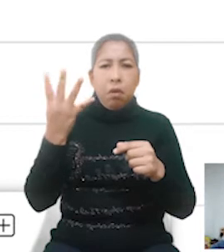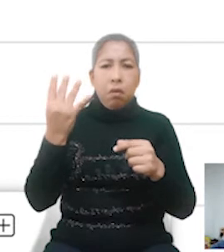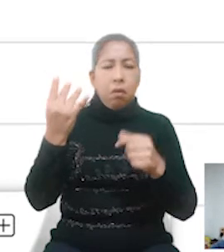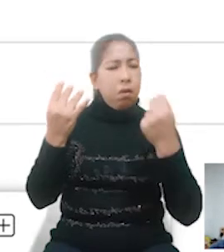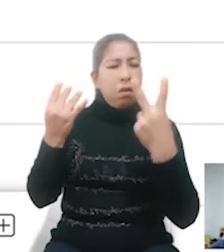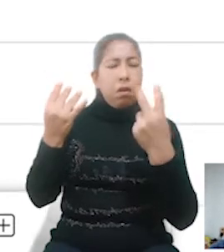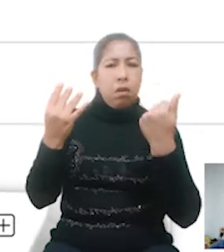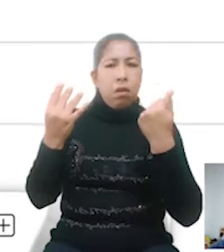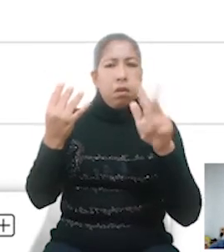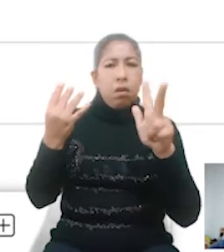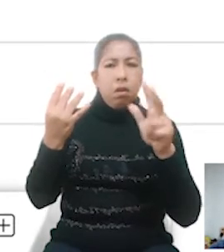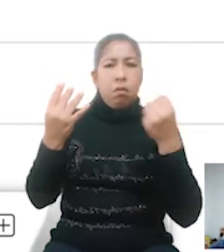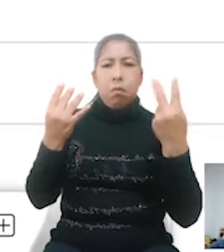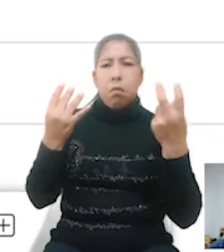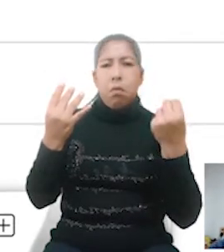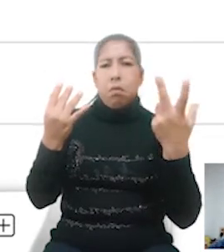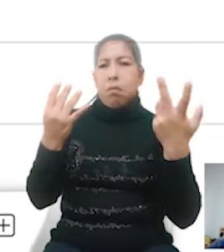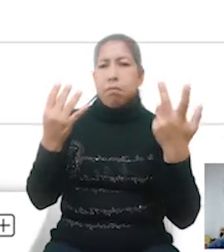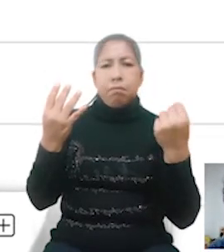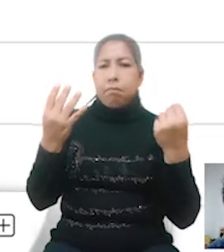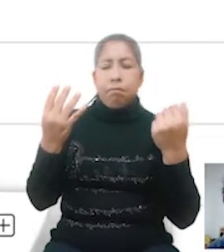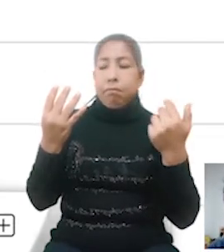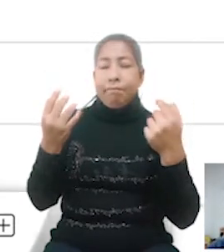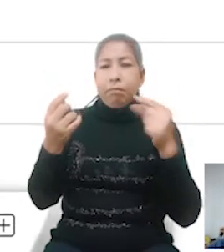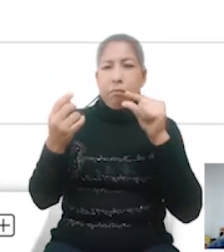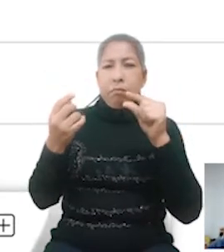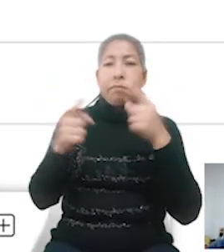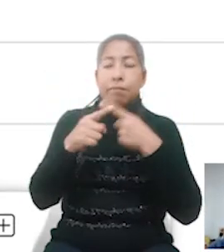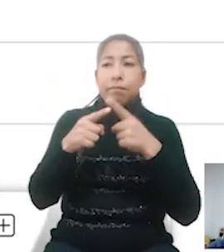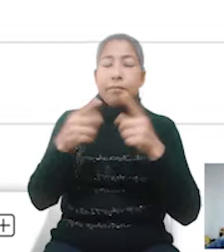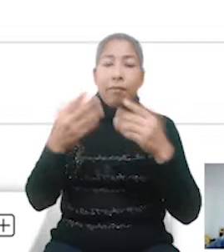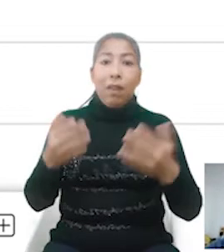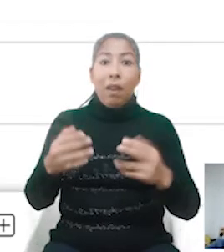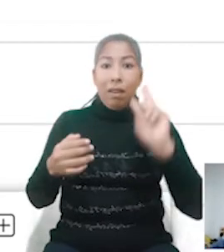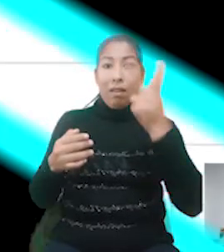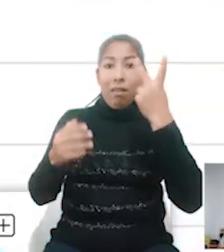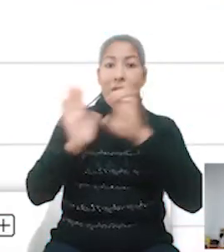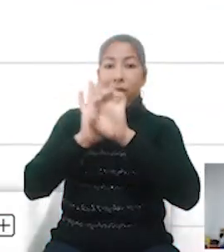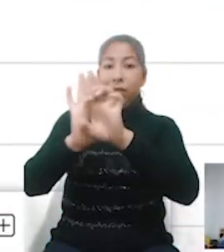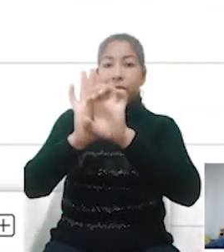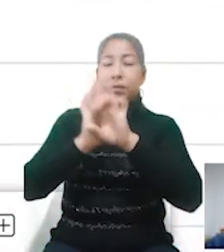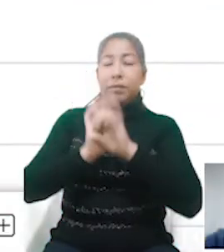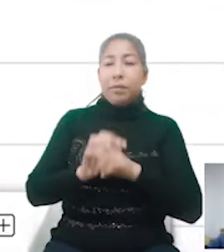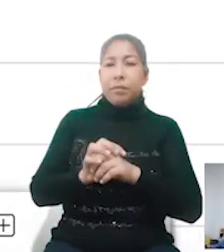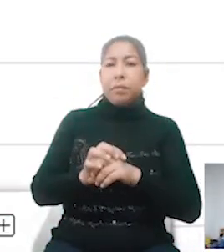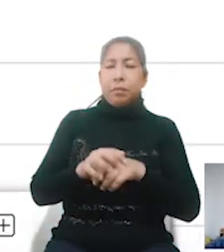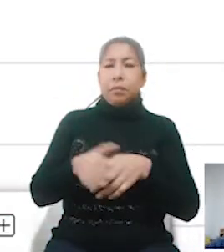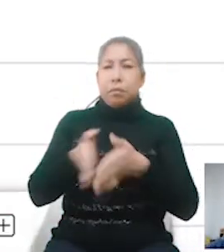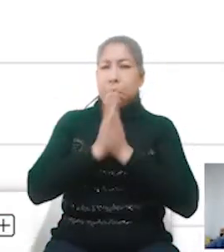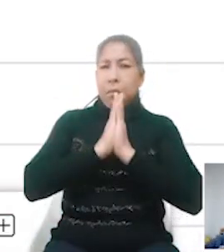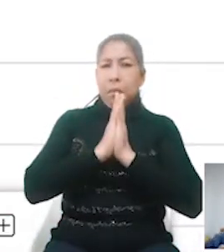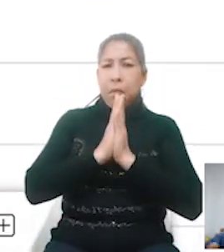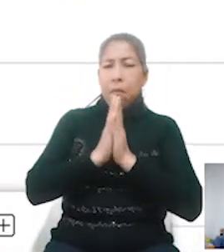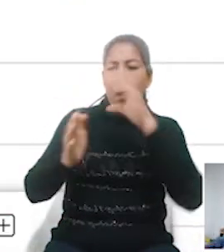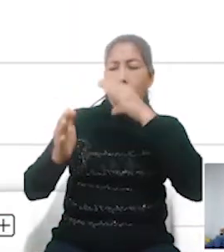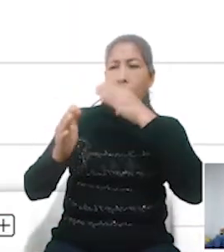un valor aproximado. Entonces, de esta forma se calcula la longitud de arco. En un segundo ejemplo nos pide calcular